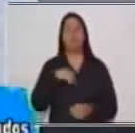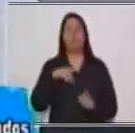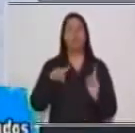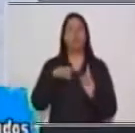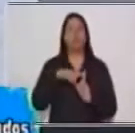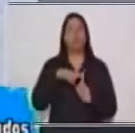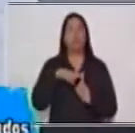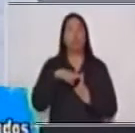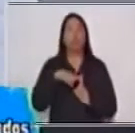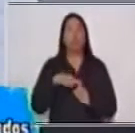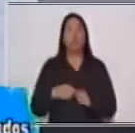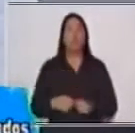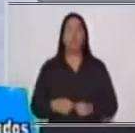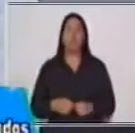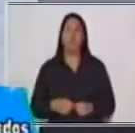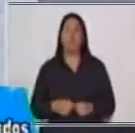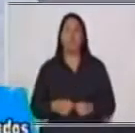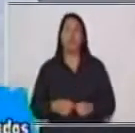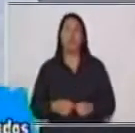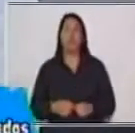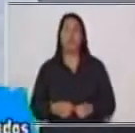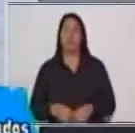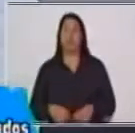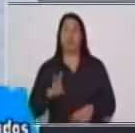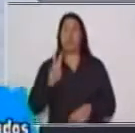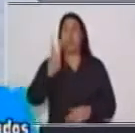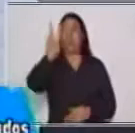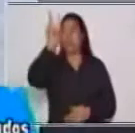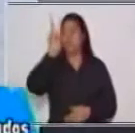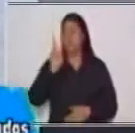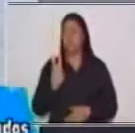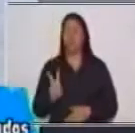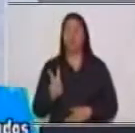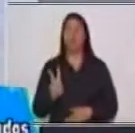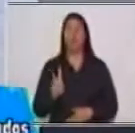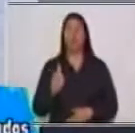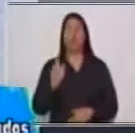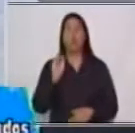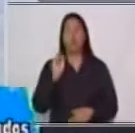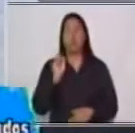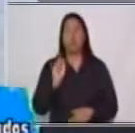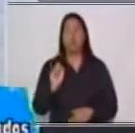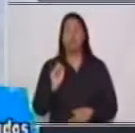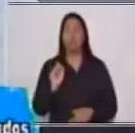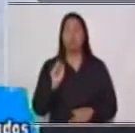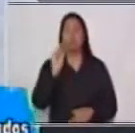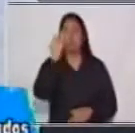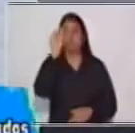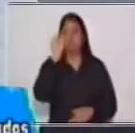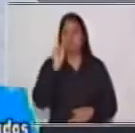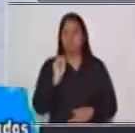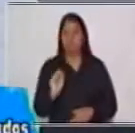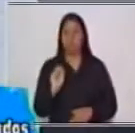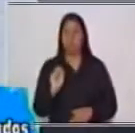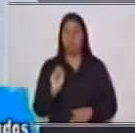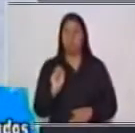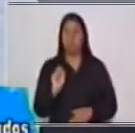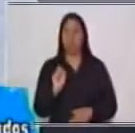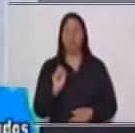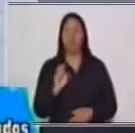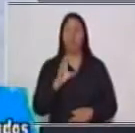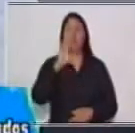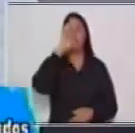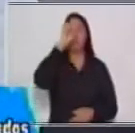ahora decimos, el 2 solo se baja, el punto decimal lo bajamos, 0 menos